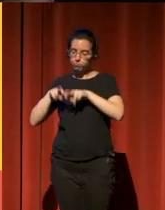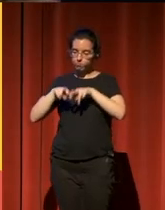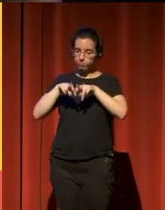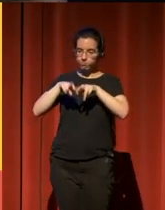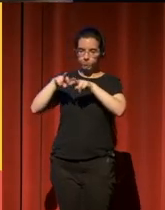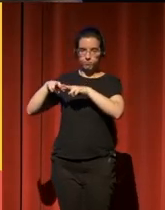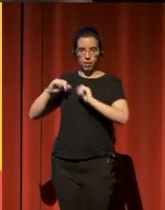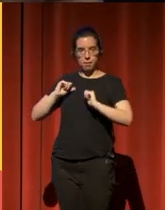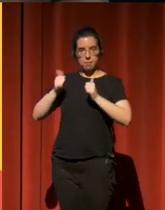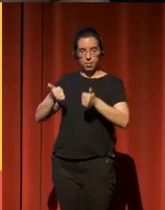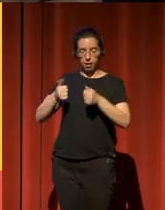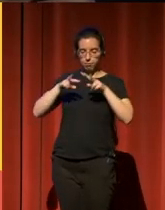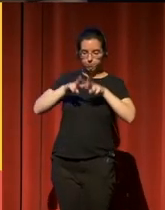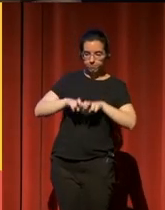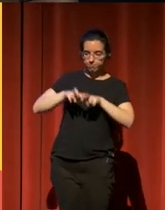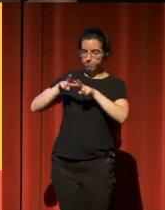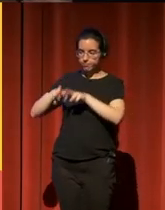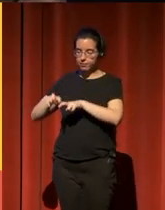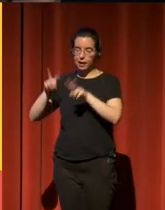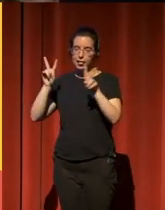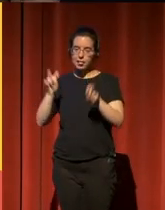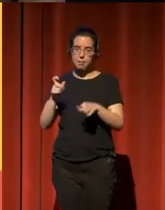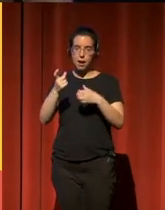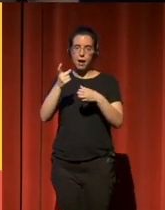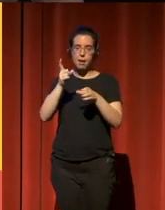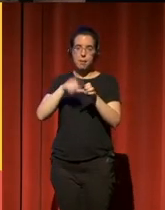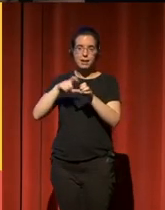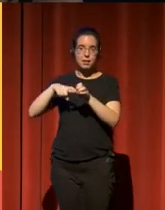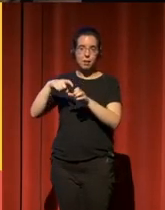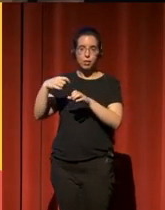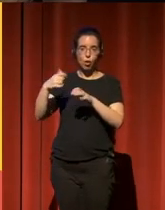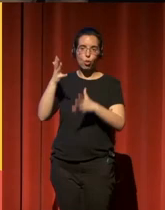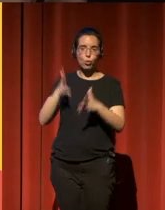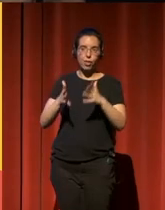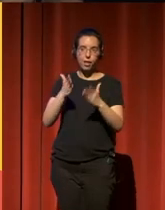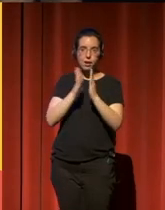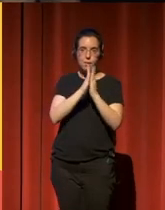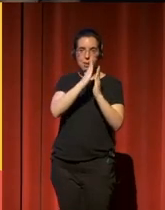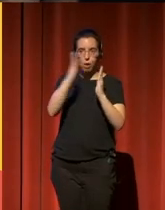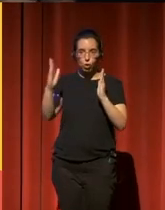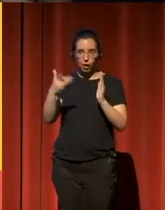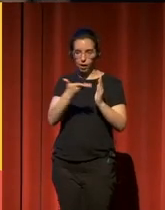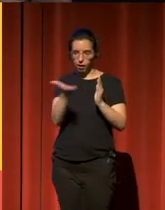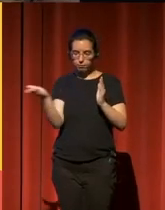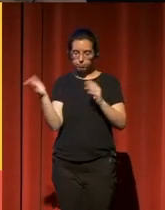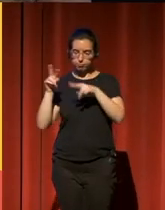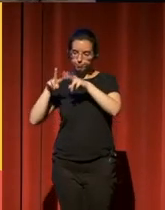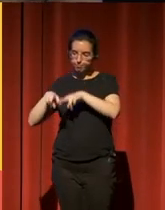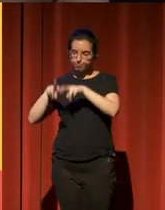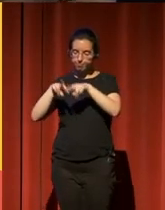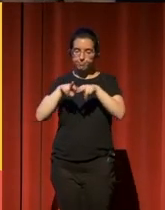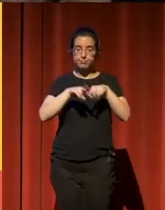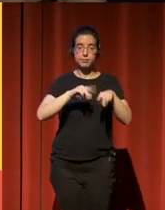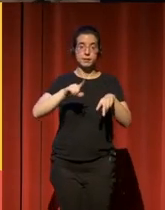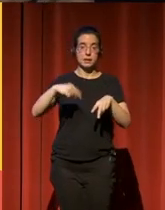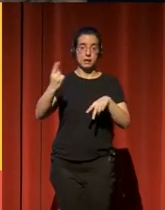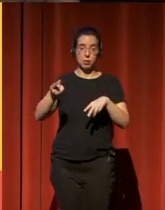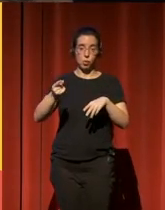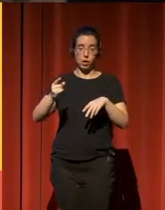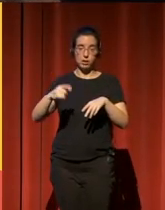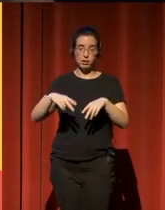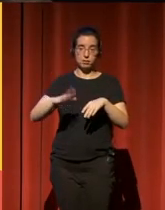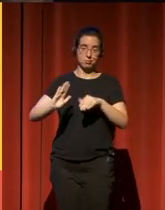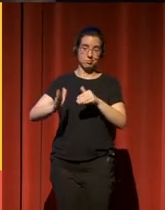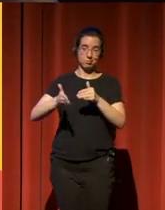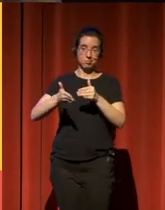exploratorio de la cuestión de la participación dan a las bibliotecas eh junto a ellos y a ellas eh Y lo cerramos eh